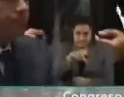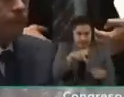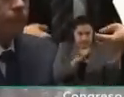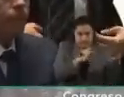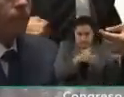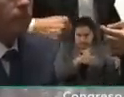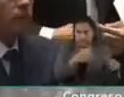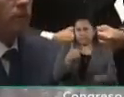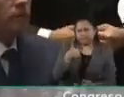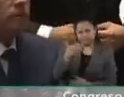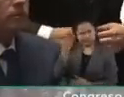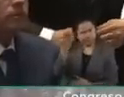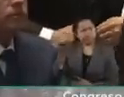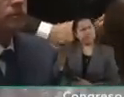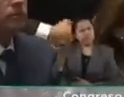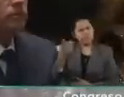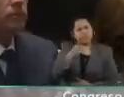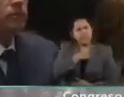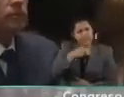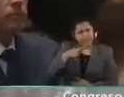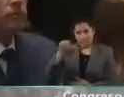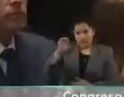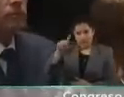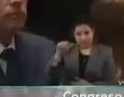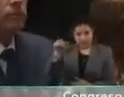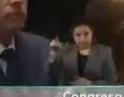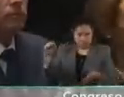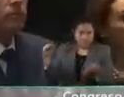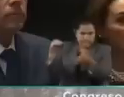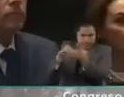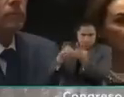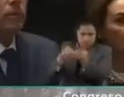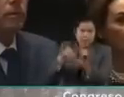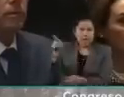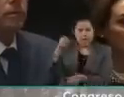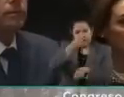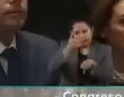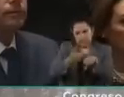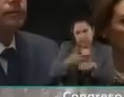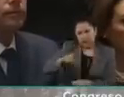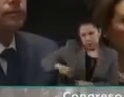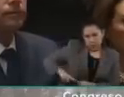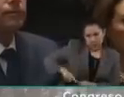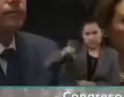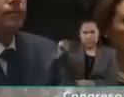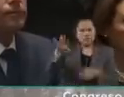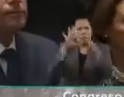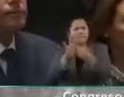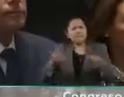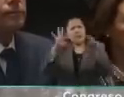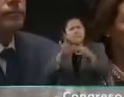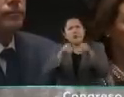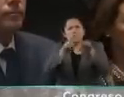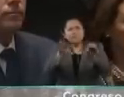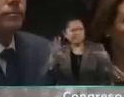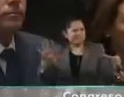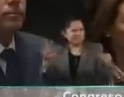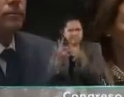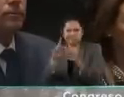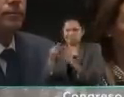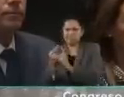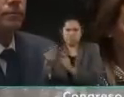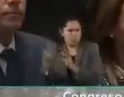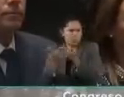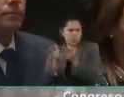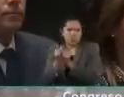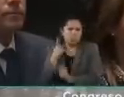queremos exigir que se incorpore al acta nuestro extrañamiento a la Secretaría de Gobernación por haber dirigido un mensaje partidista que no estaba contemplado